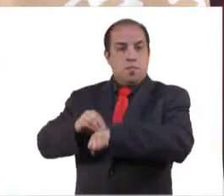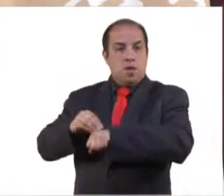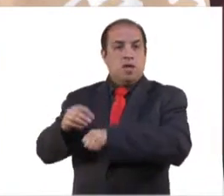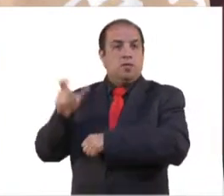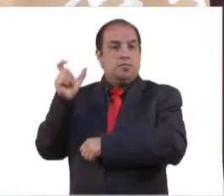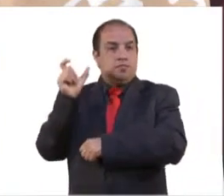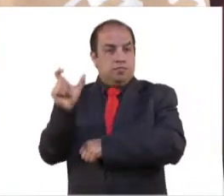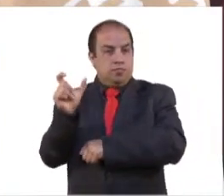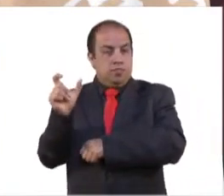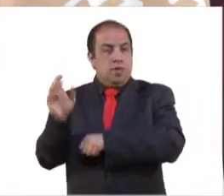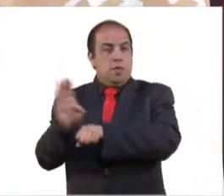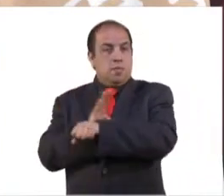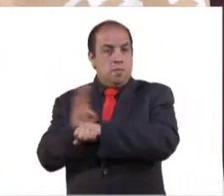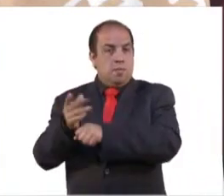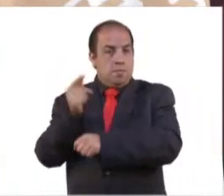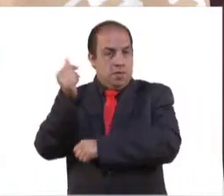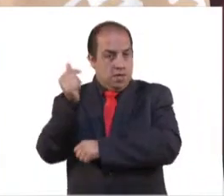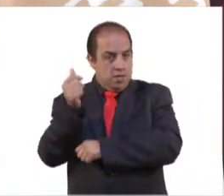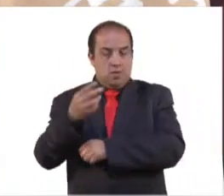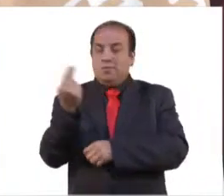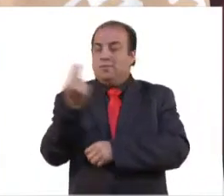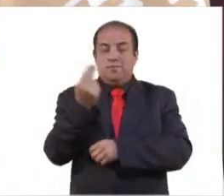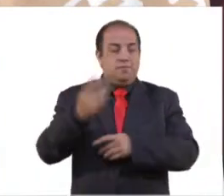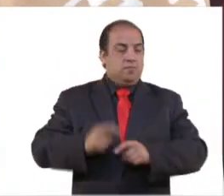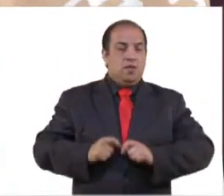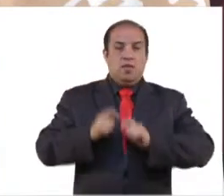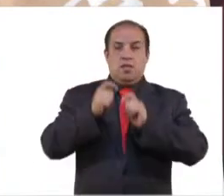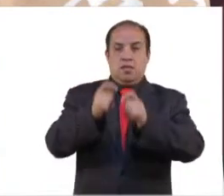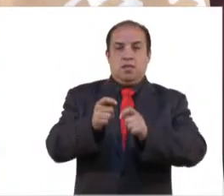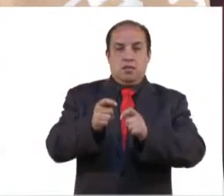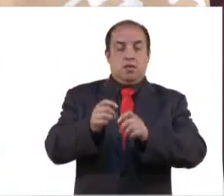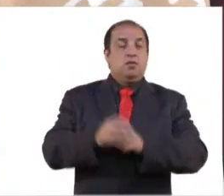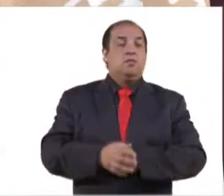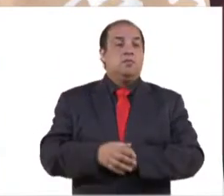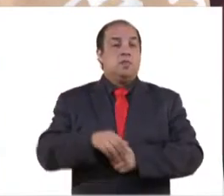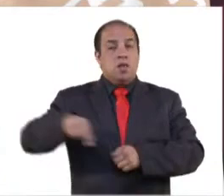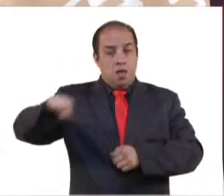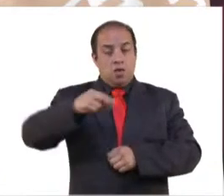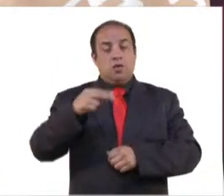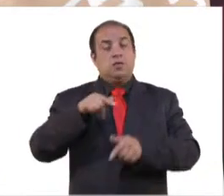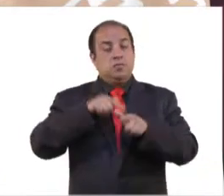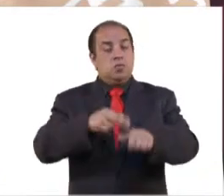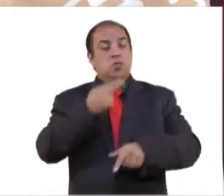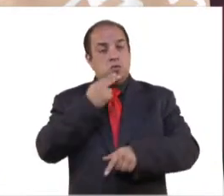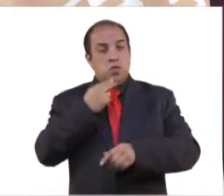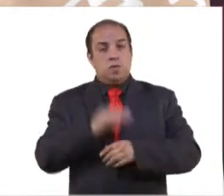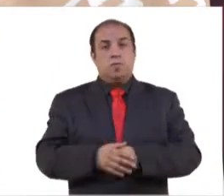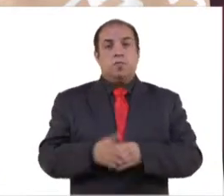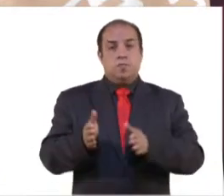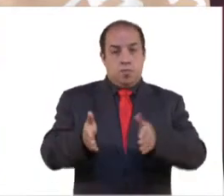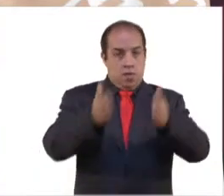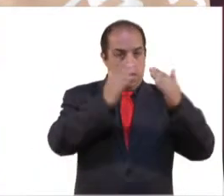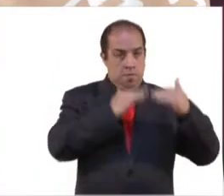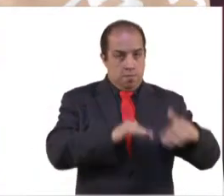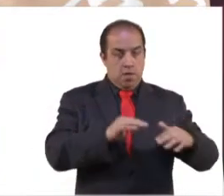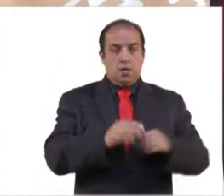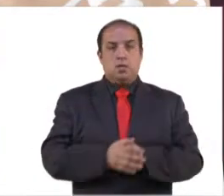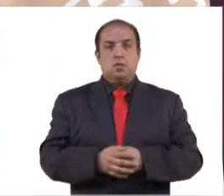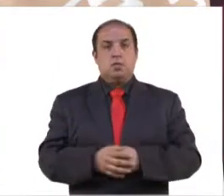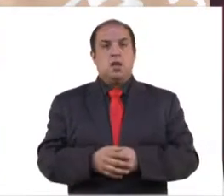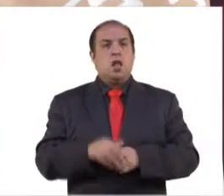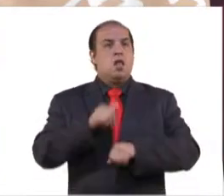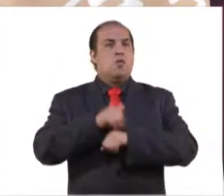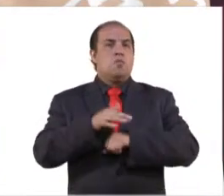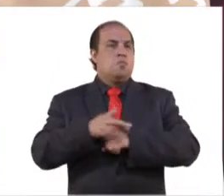no deben de entregarla porque ellos la seguirán utilizando. Y otra parte son cuentas personales, son